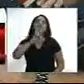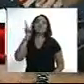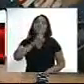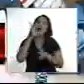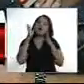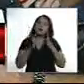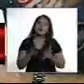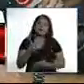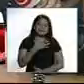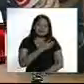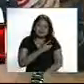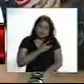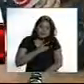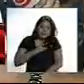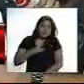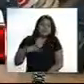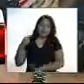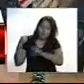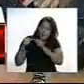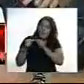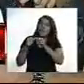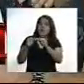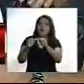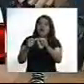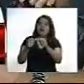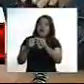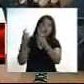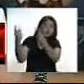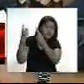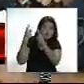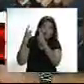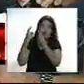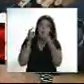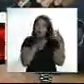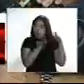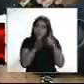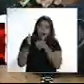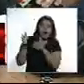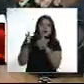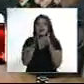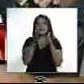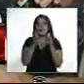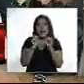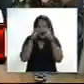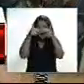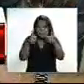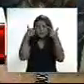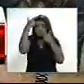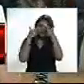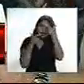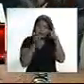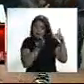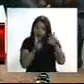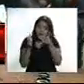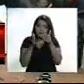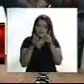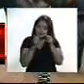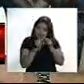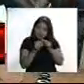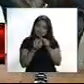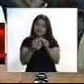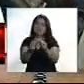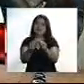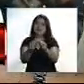el deseo de continuar con el legado, con el camino abonado por el presidente Chávez, pero sobre